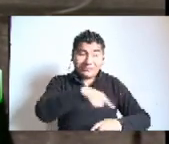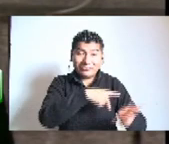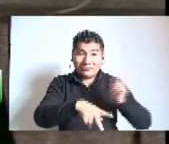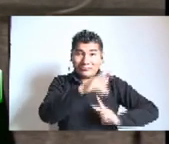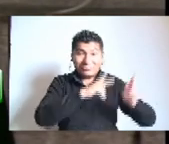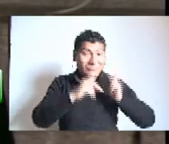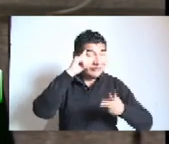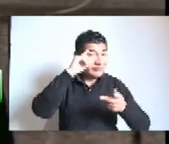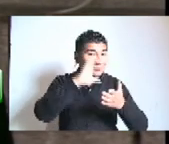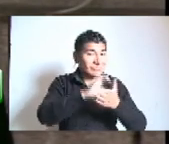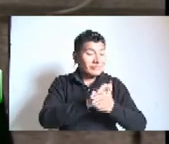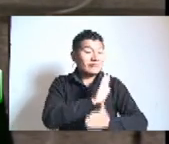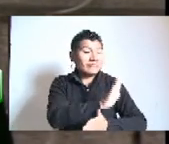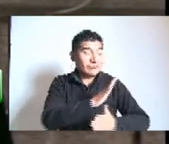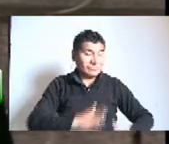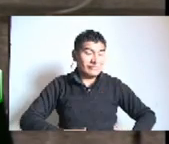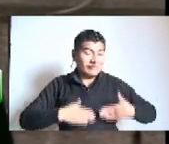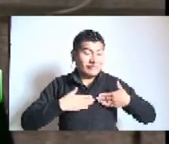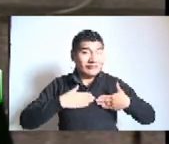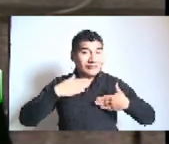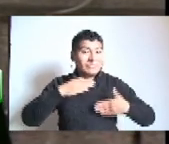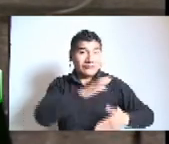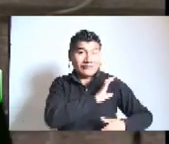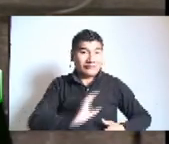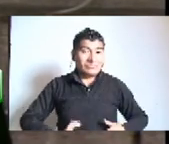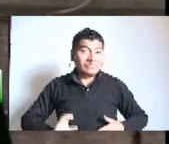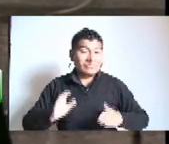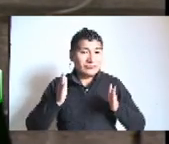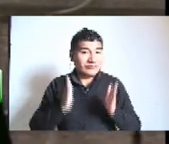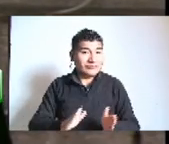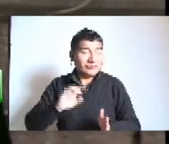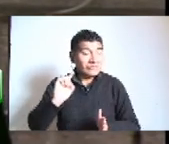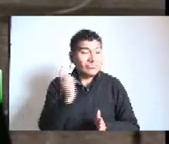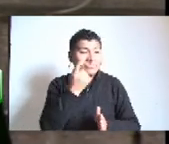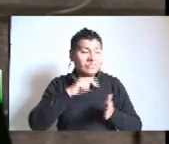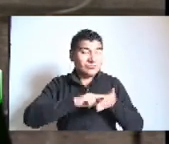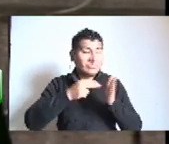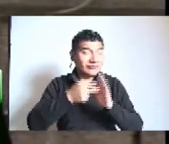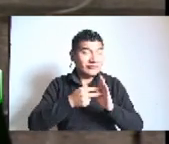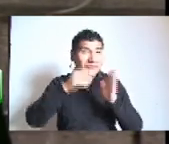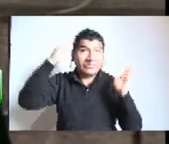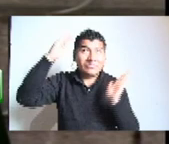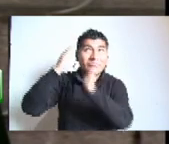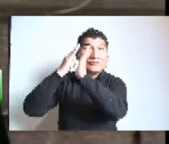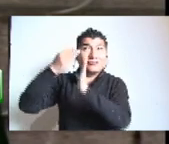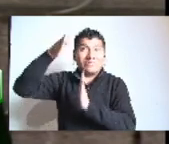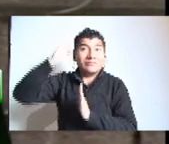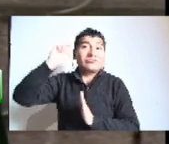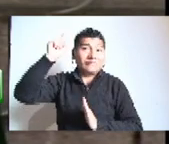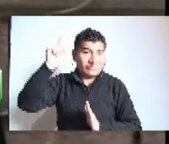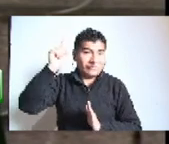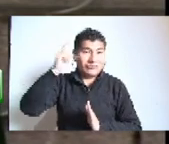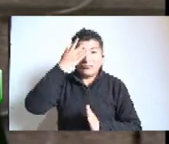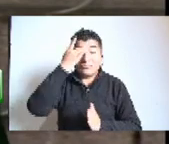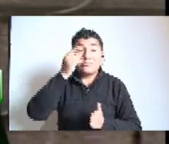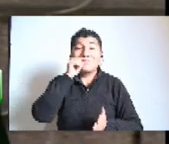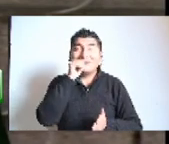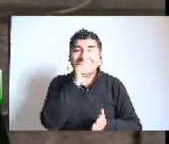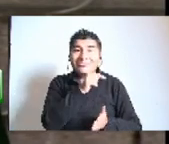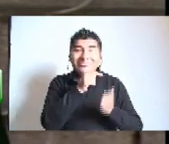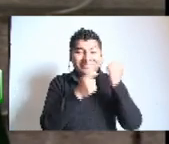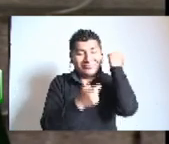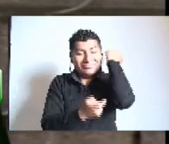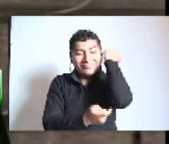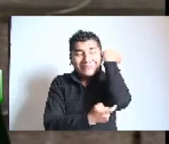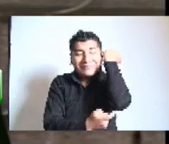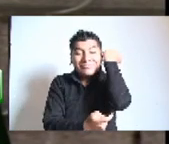creyentes, que su vida cristiana solo consiste en estar delante de Dios. Porque esta es la